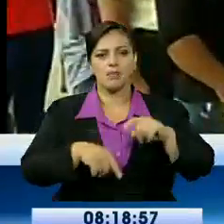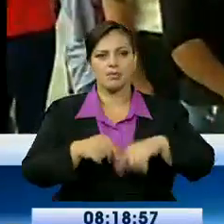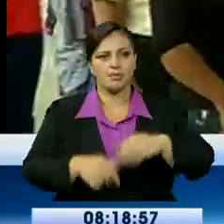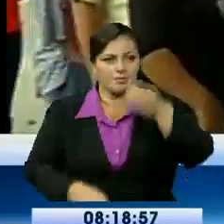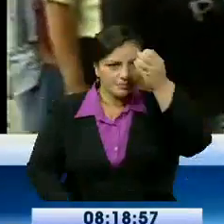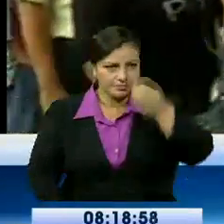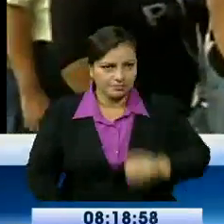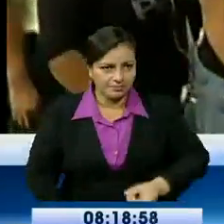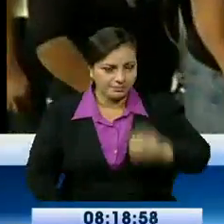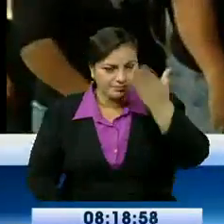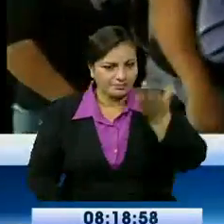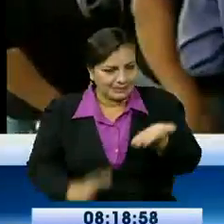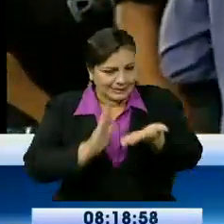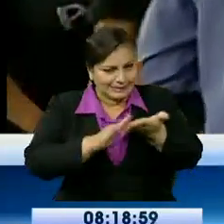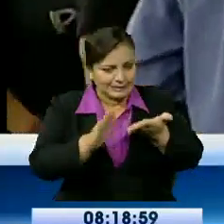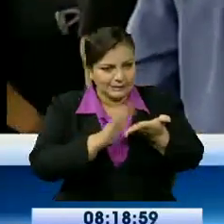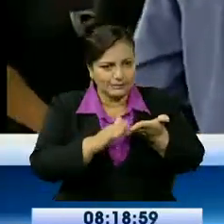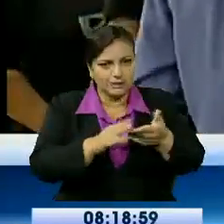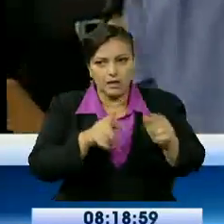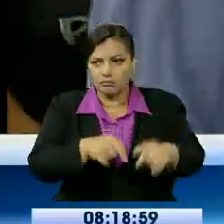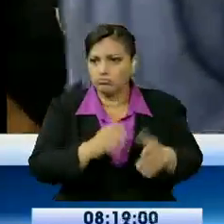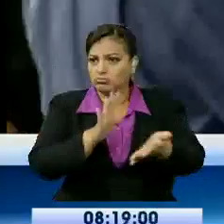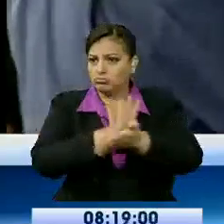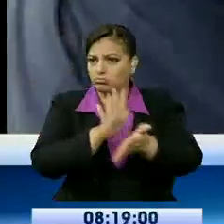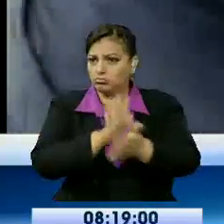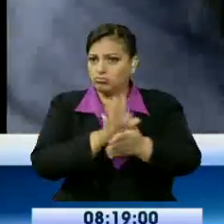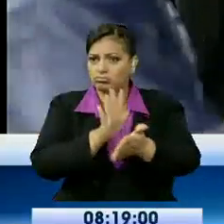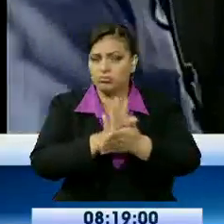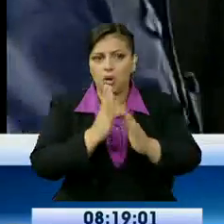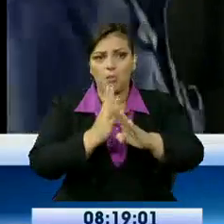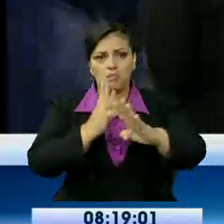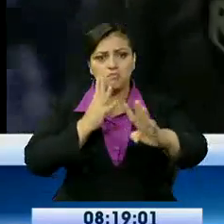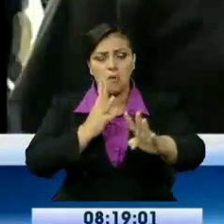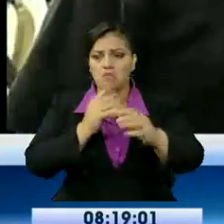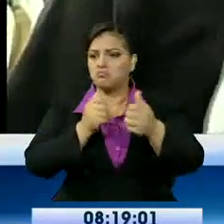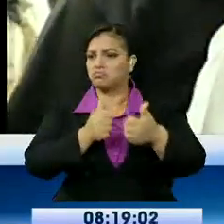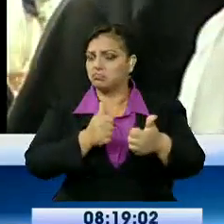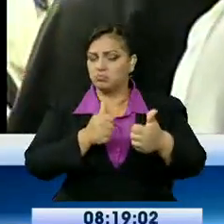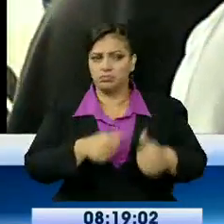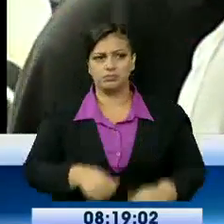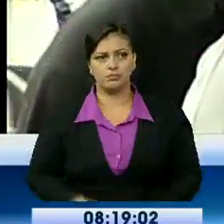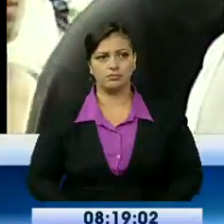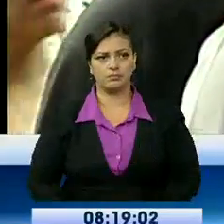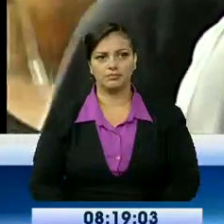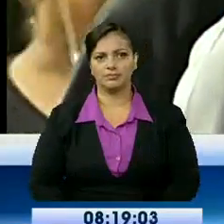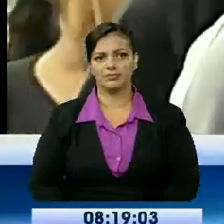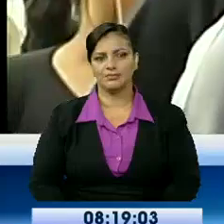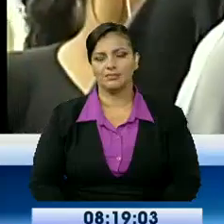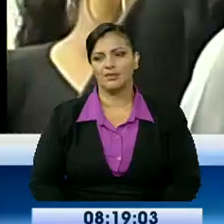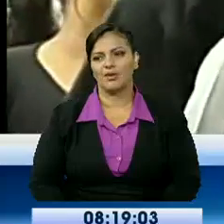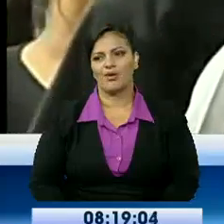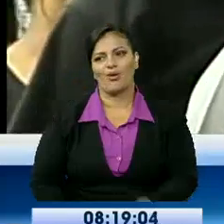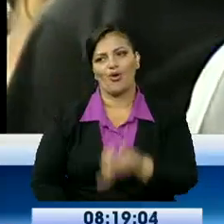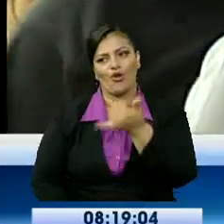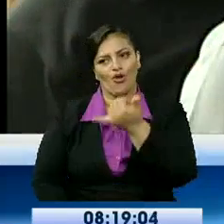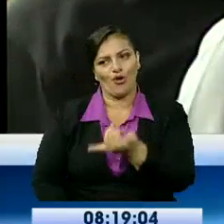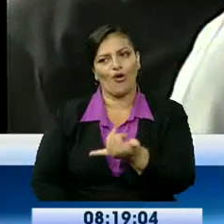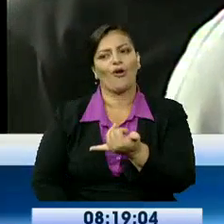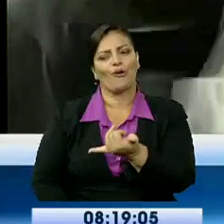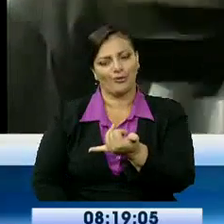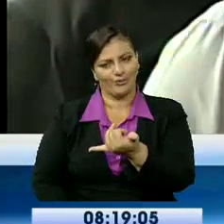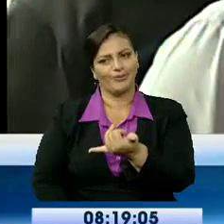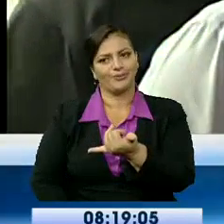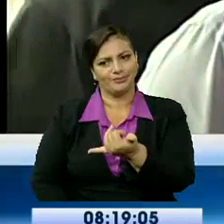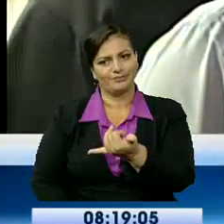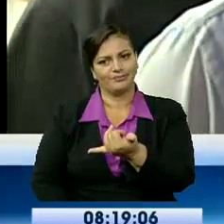buenos días. Disculpe, hay un poco más de orden acá ahora con el tema de las columnas que se generan. Bueno, ahorita sí, pero a veces no, amigas.